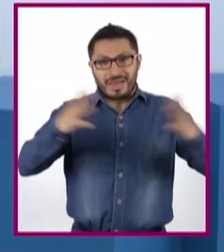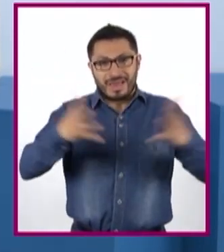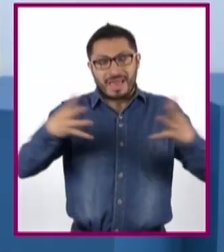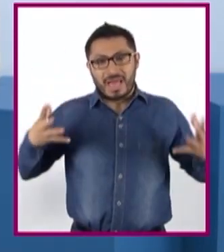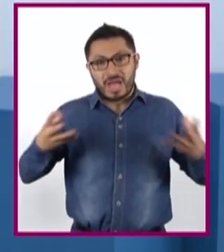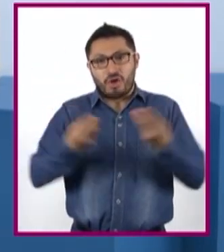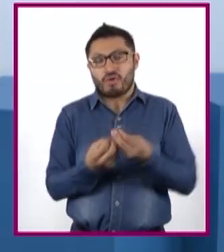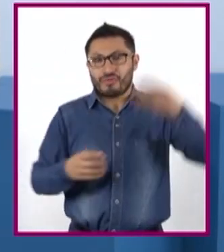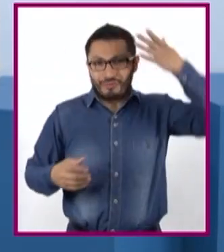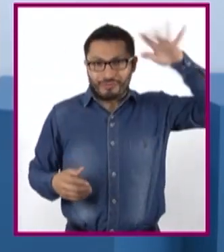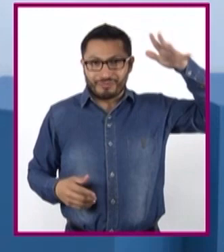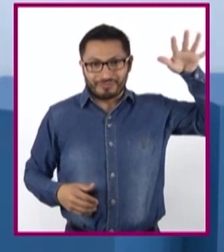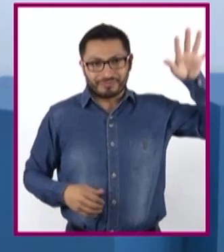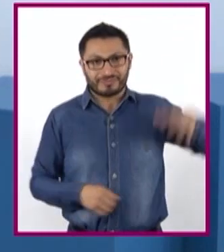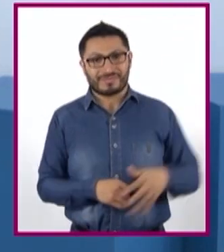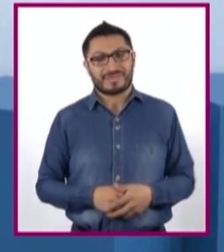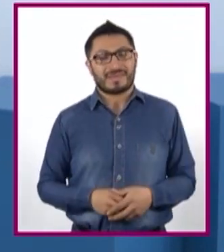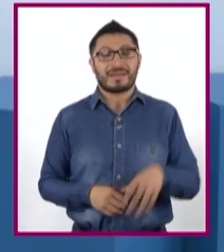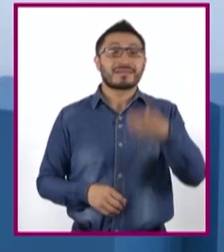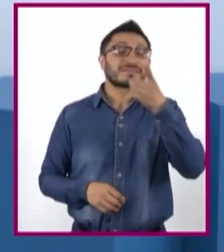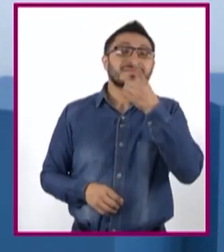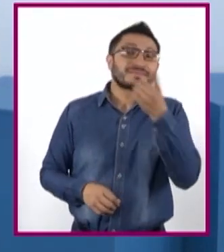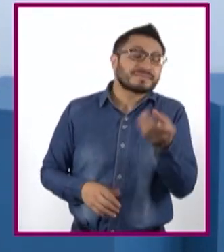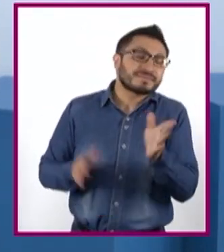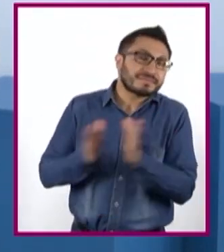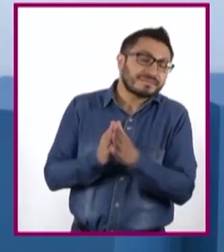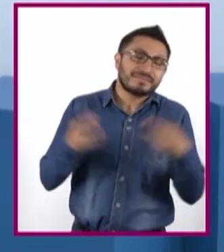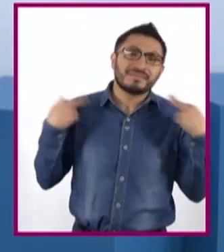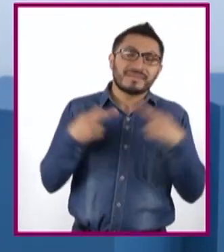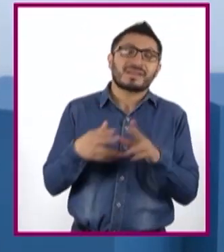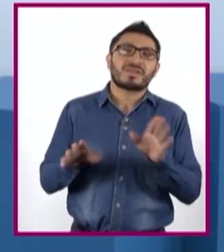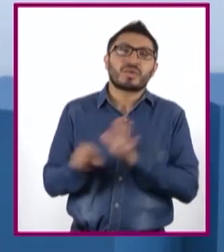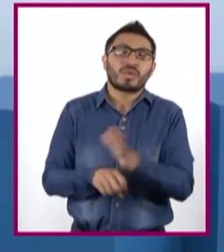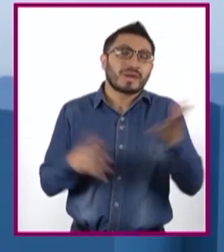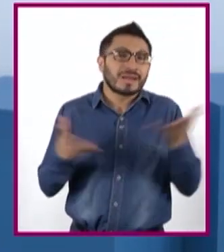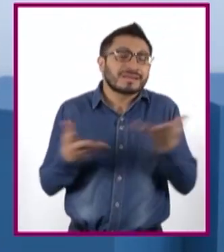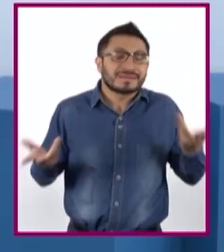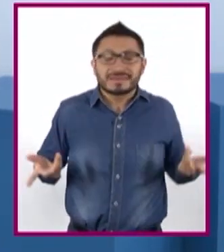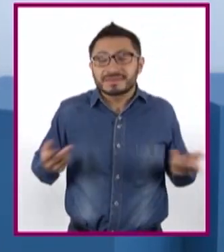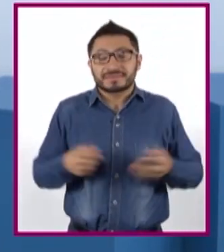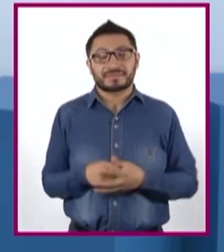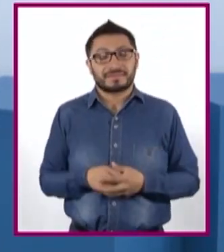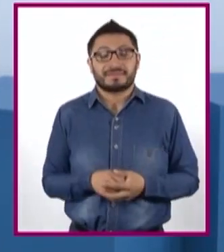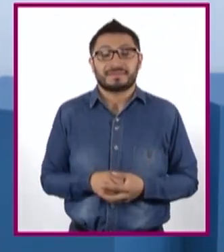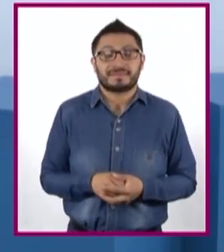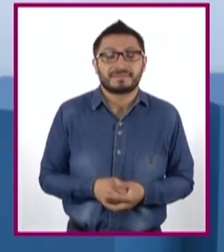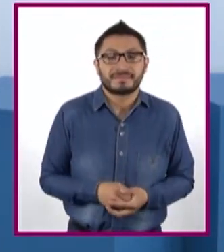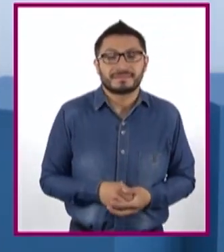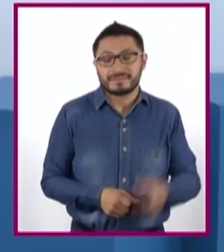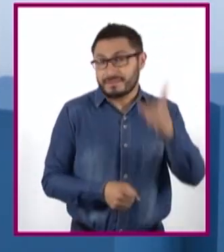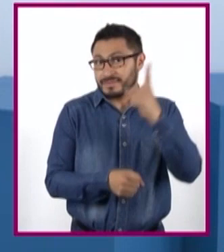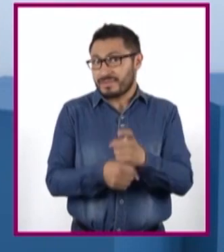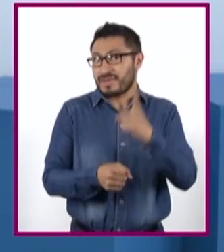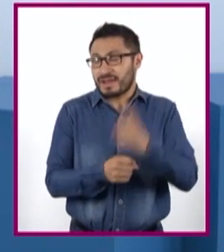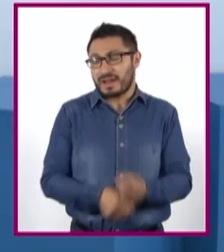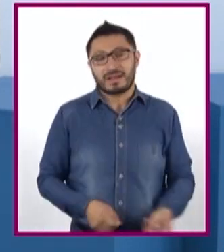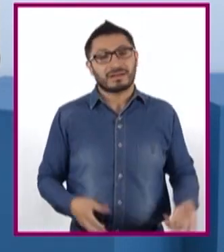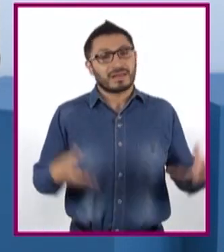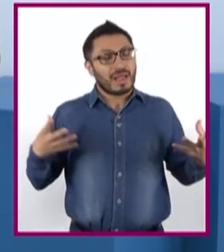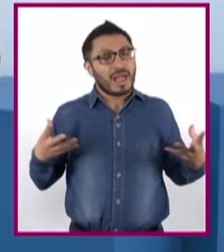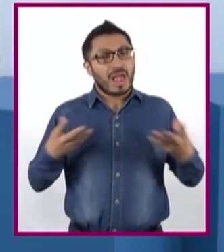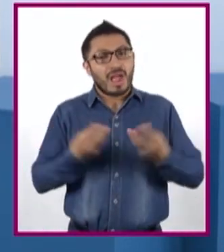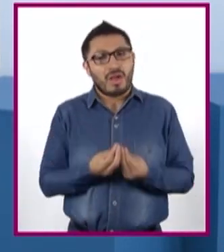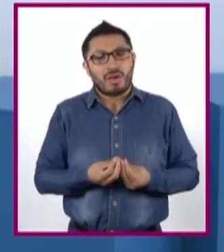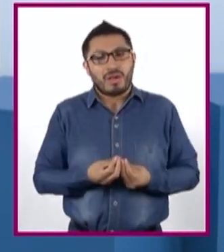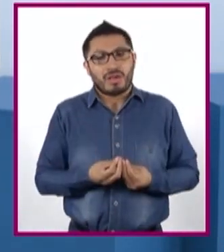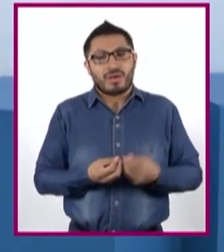compañía de un adulto. Díganos, maestro, ¿qué debemos hacer ahora? Primero, vamos a tomar